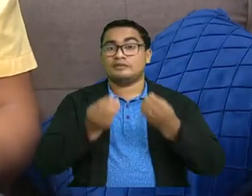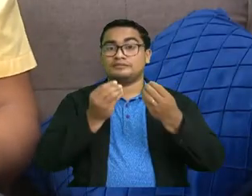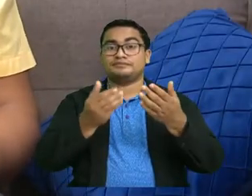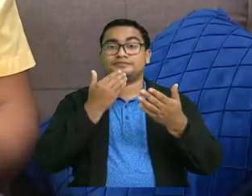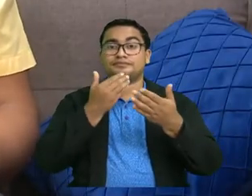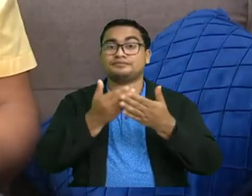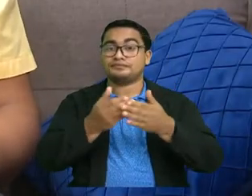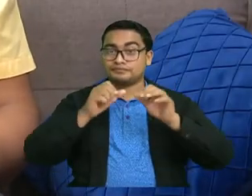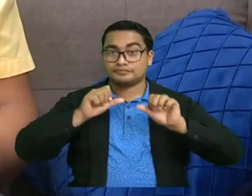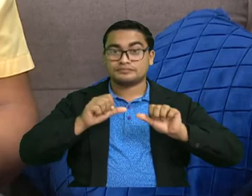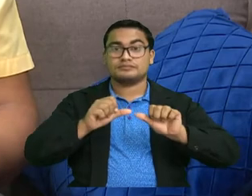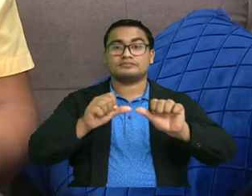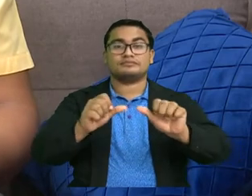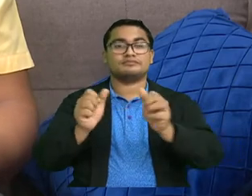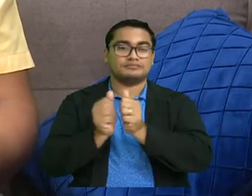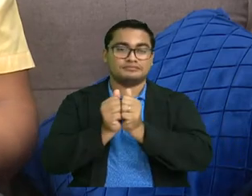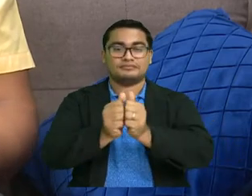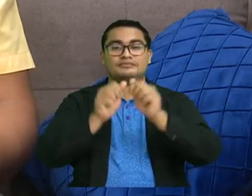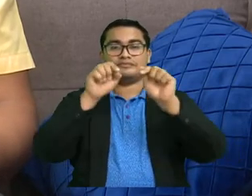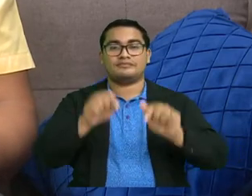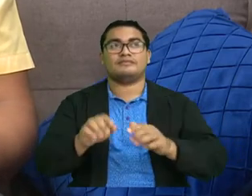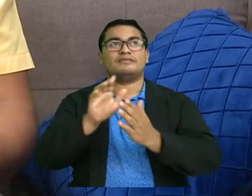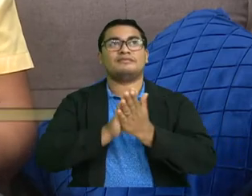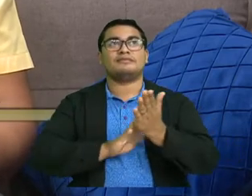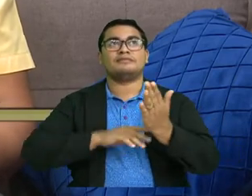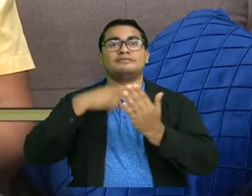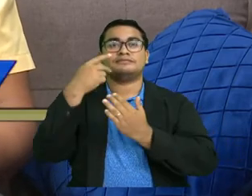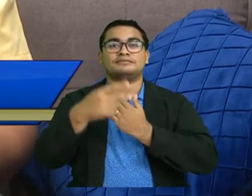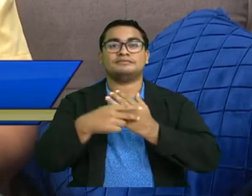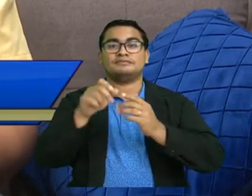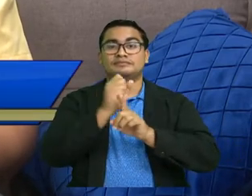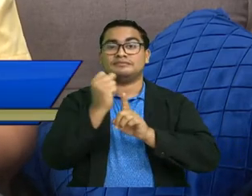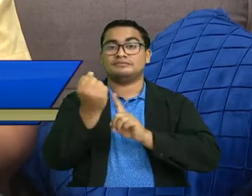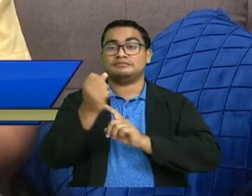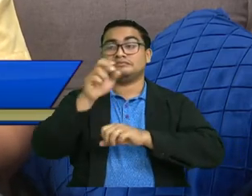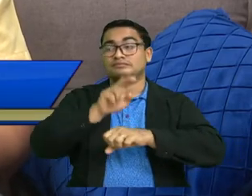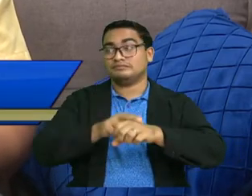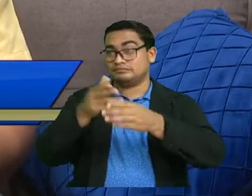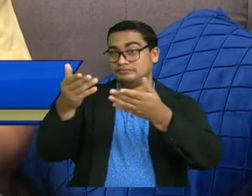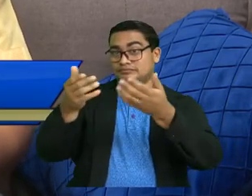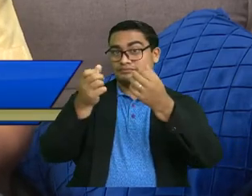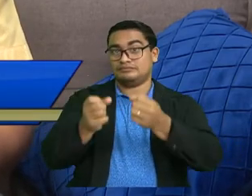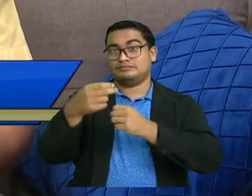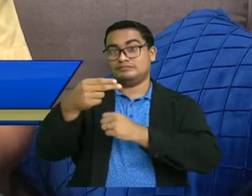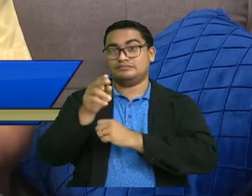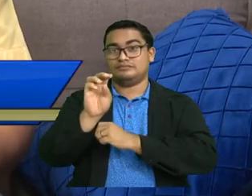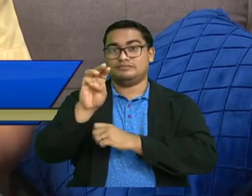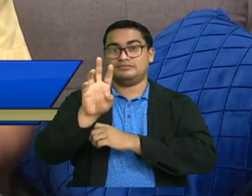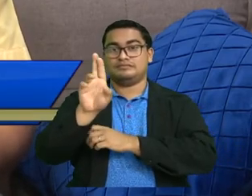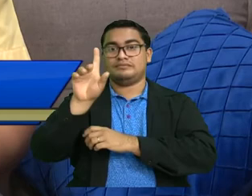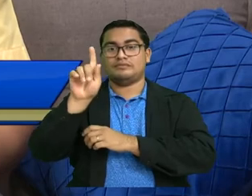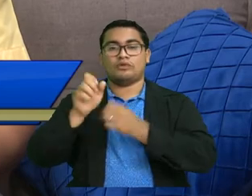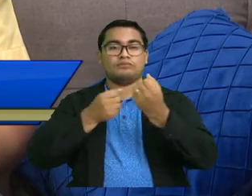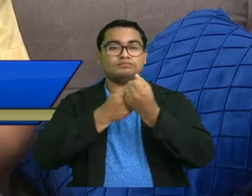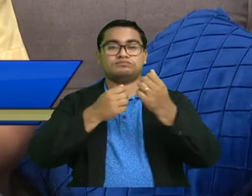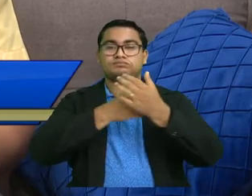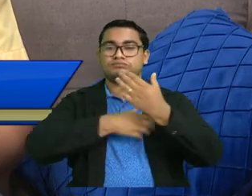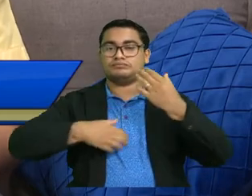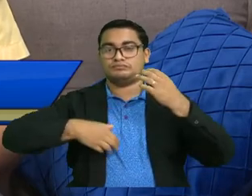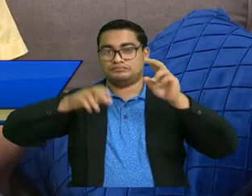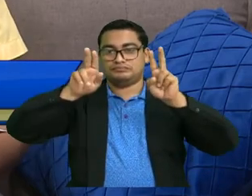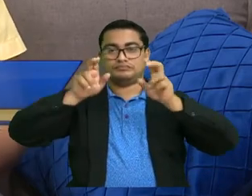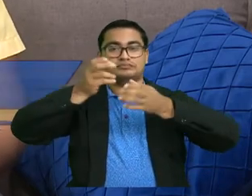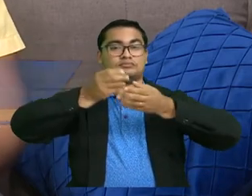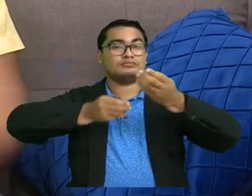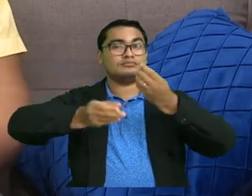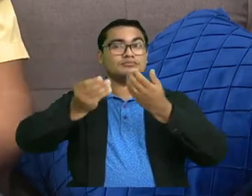Muchísimas gracias por continuar acompañándonos en su programa desde el Parlamento con nosotros, el compañero Humberto González, asesor de la Presidencia para temas de economía creativa